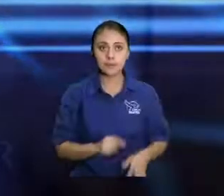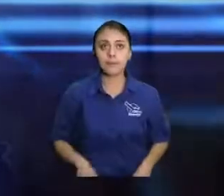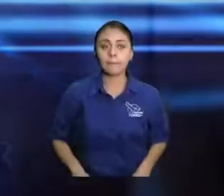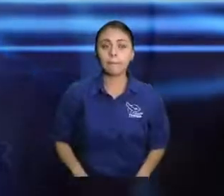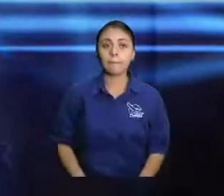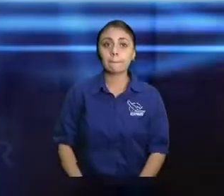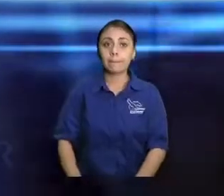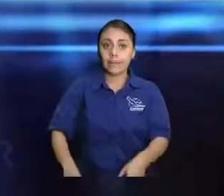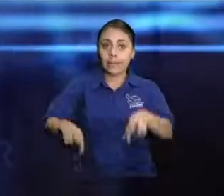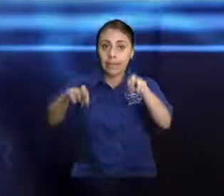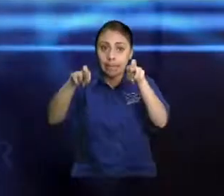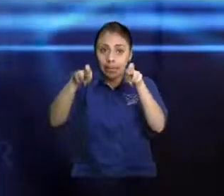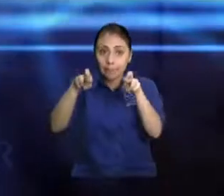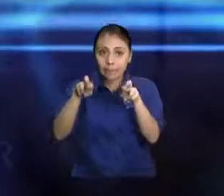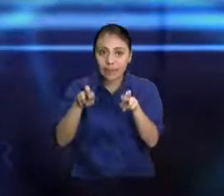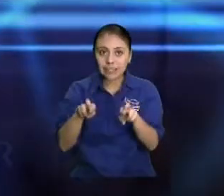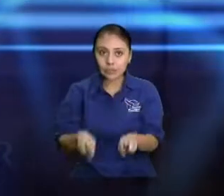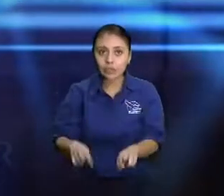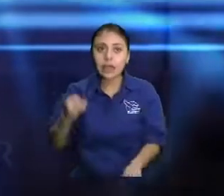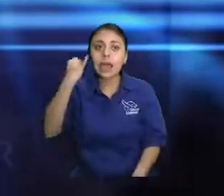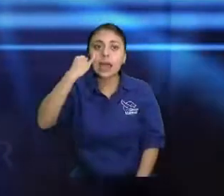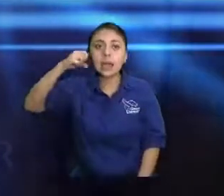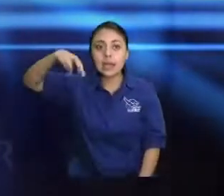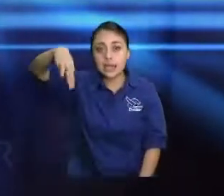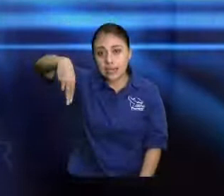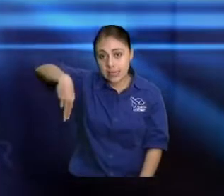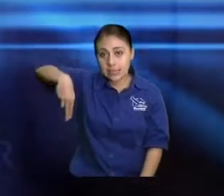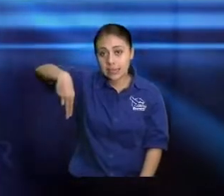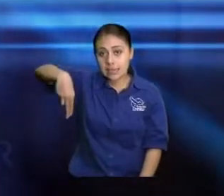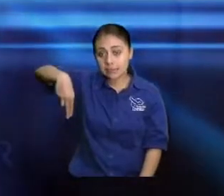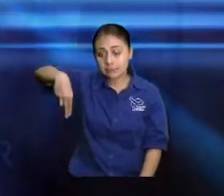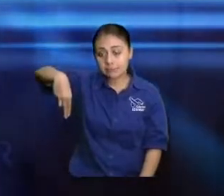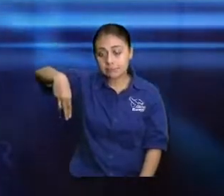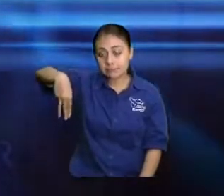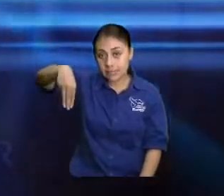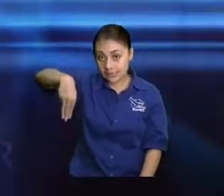Digamos que el impío pide prestado y no paga.